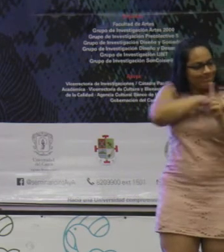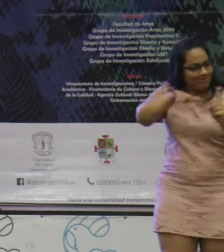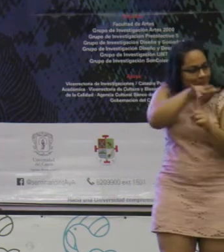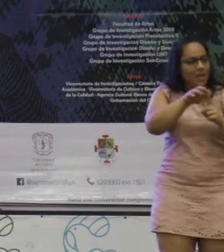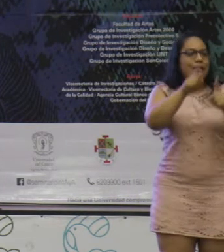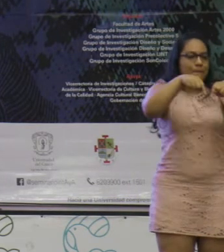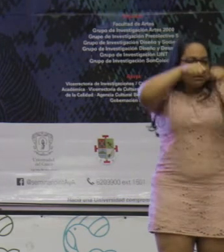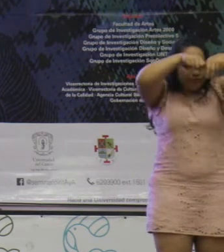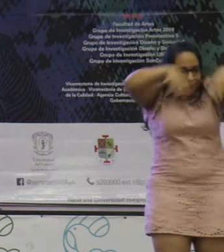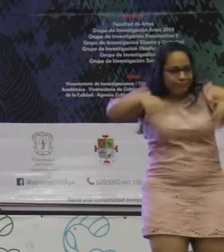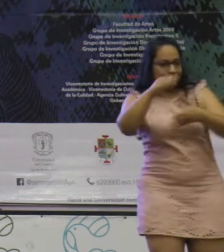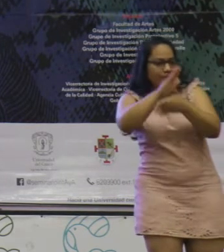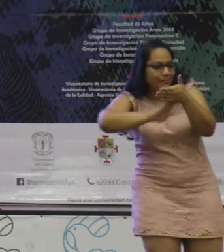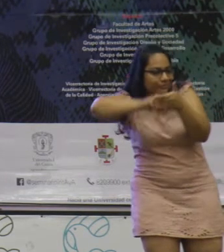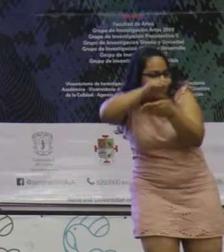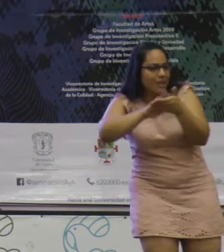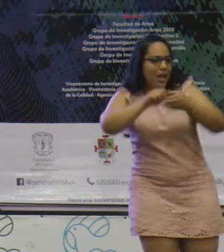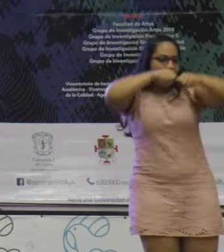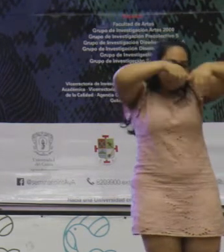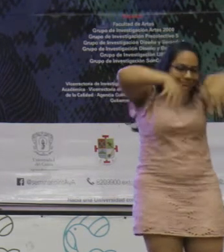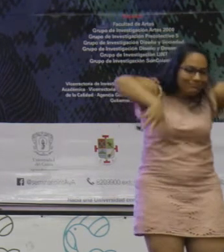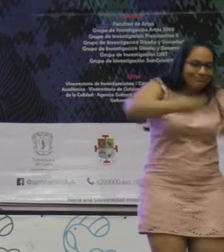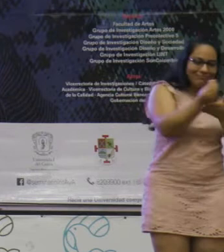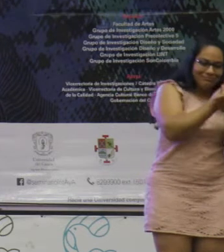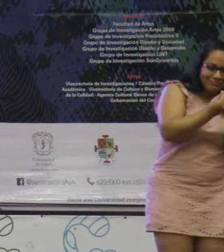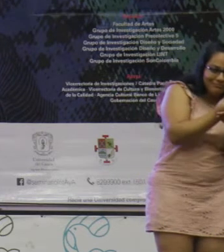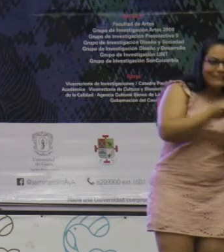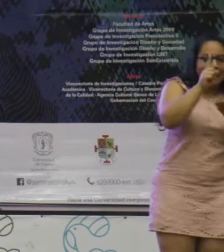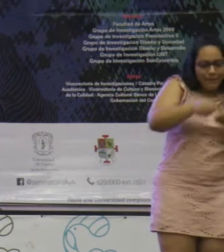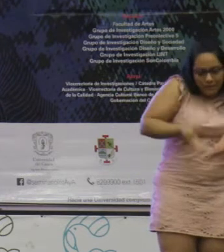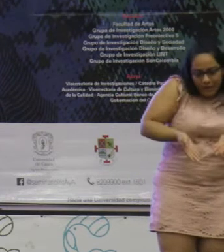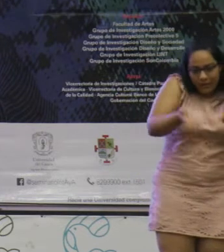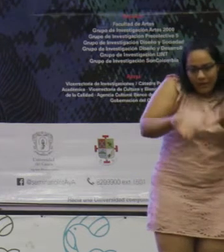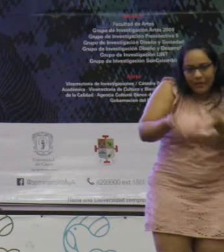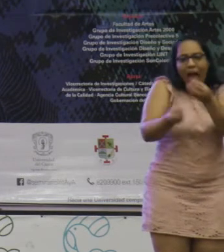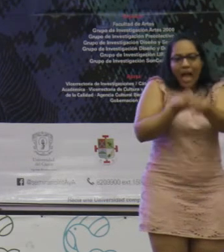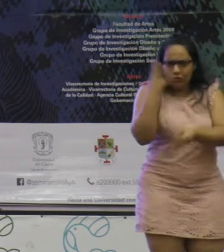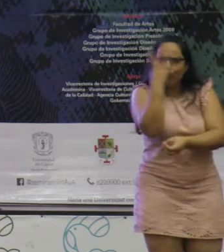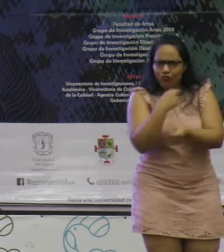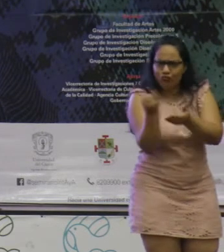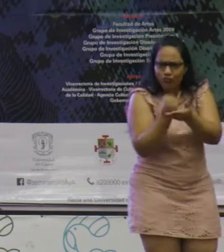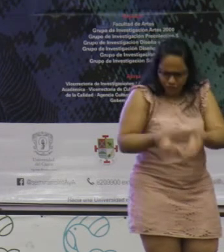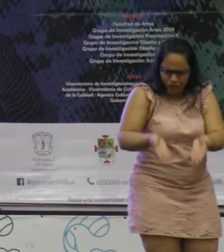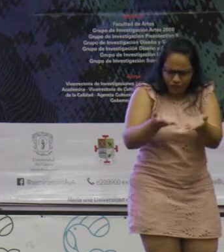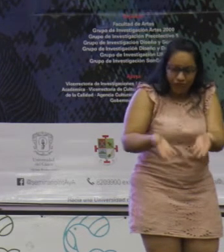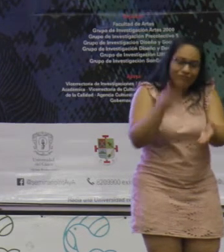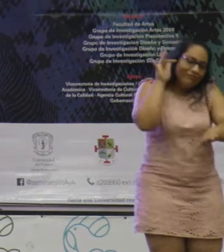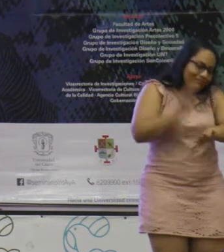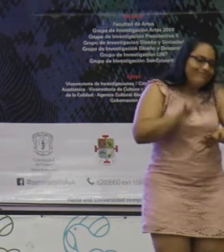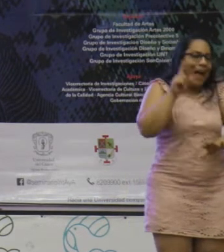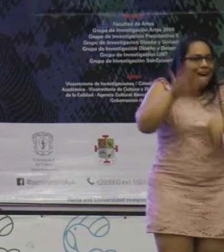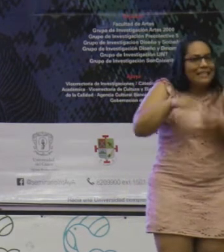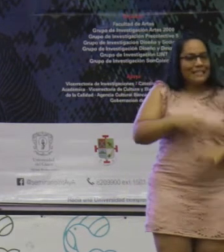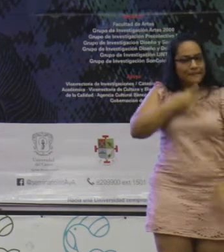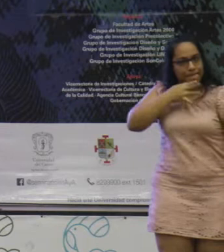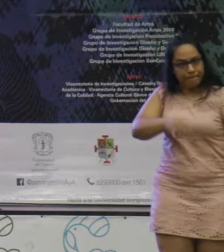la pintura, como los chiquititos del diseño, como los que hay que dejar que dibujen porque hacen cosas monas, y creo que a veces toca ser un poquito radical